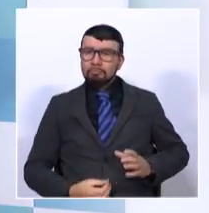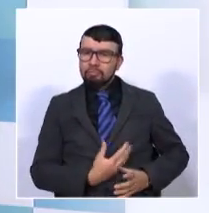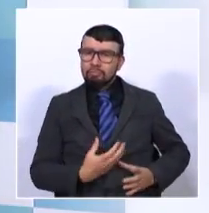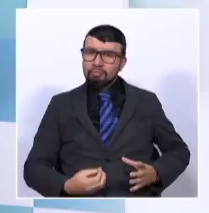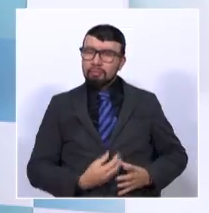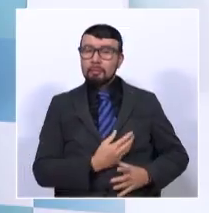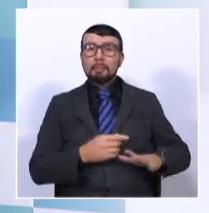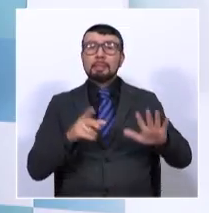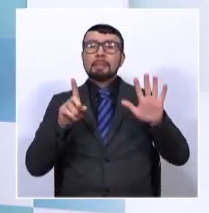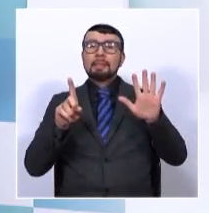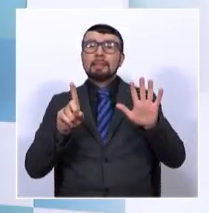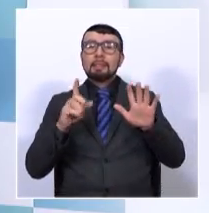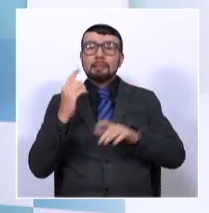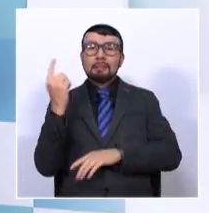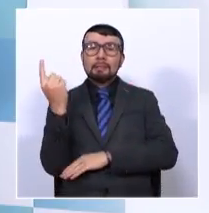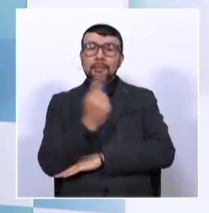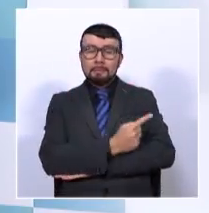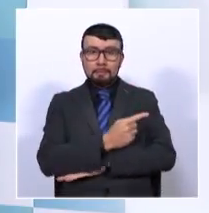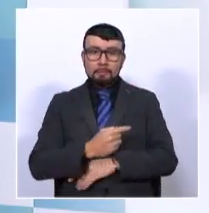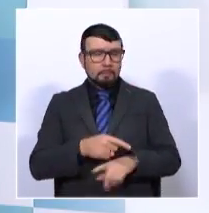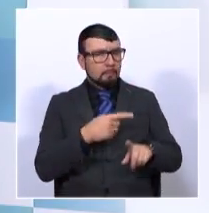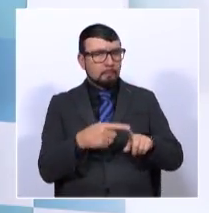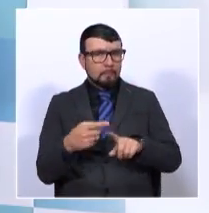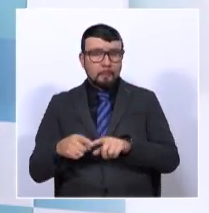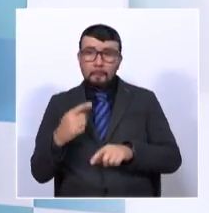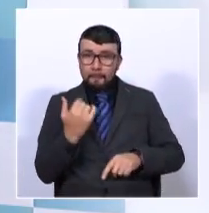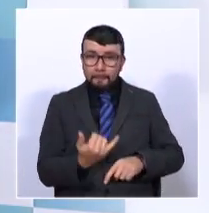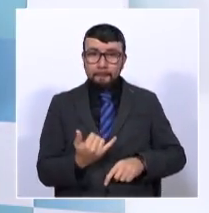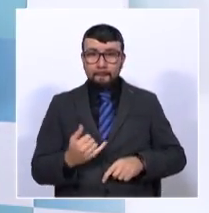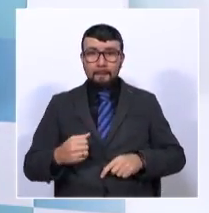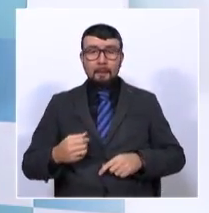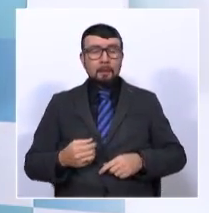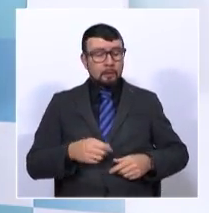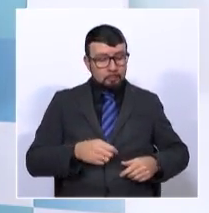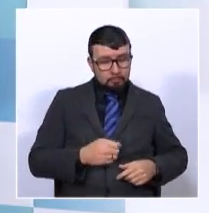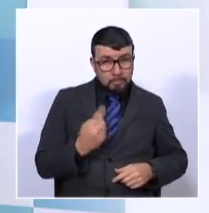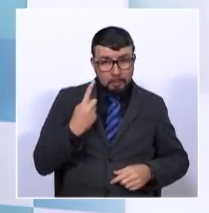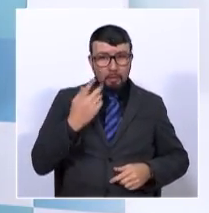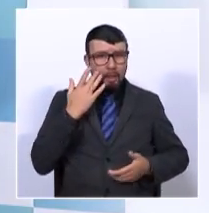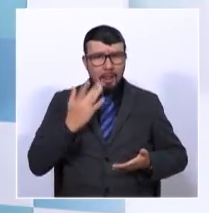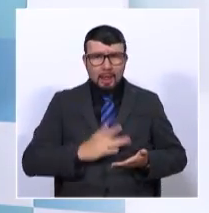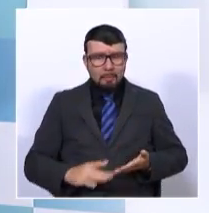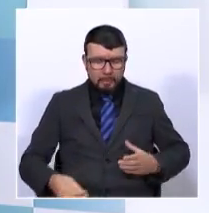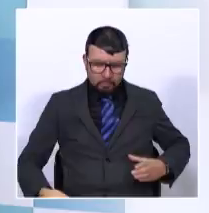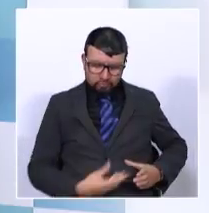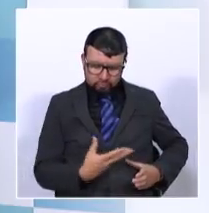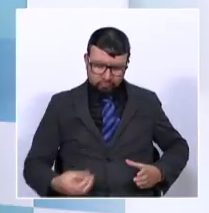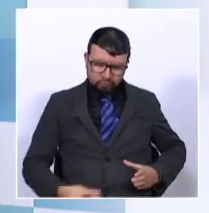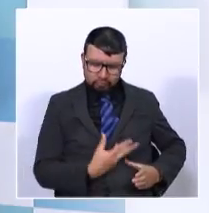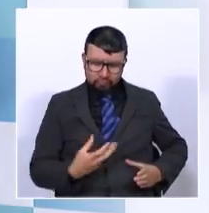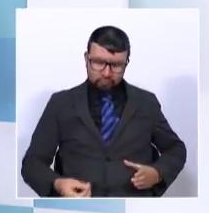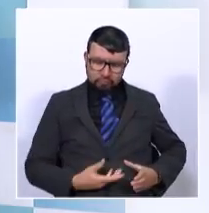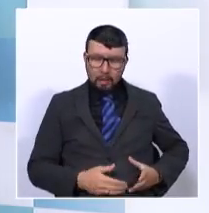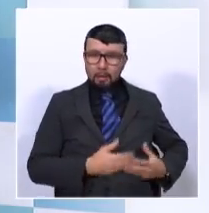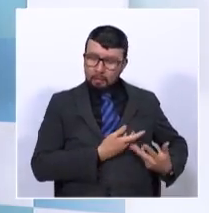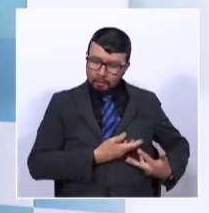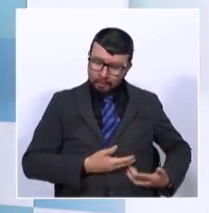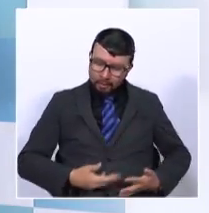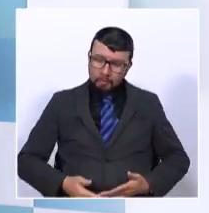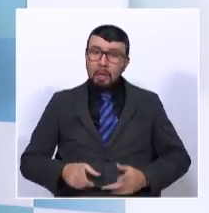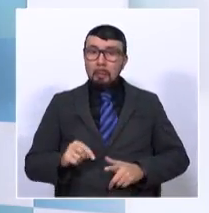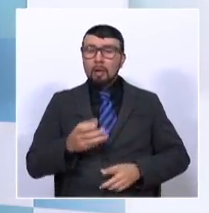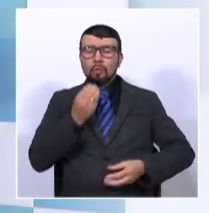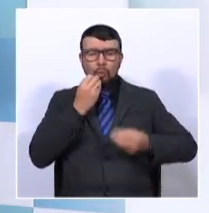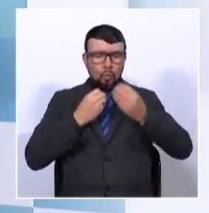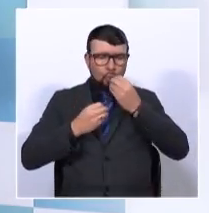irrigaciones, unas colonterapias y adicionalmente se le da un recambio de flora intestinal a la persona y una dieta especial esa semana. Lo que hemos